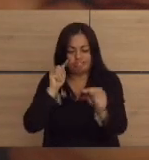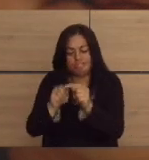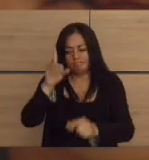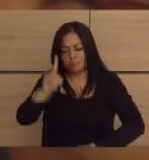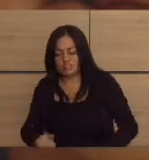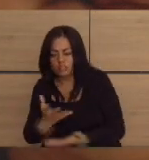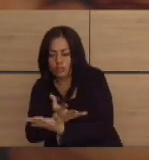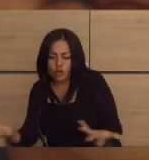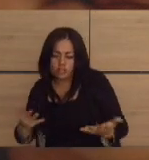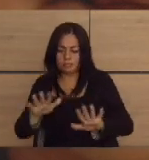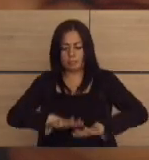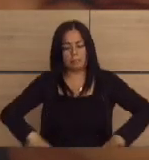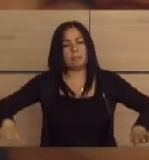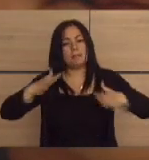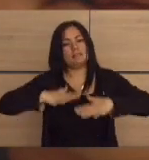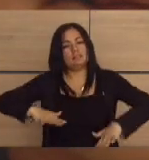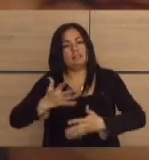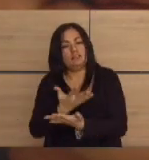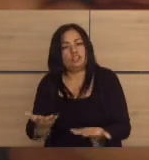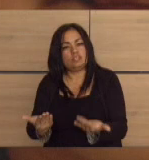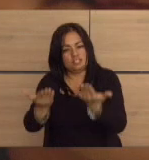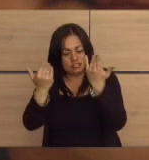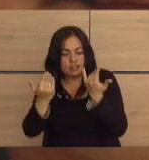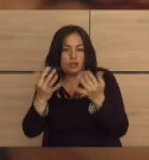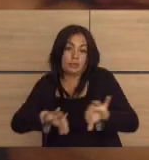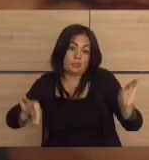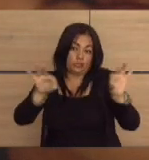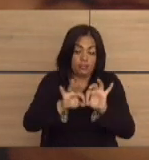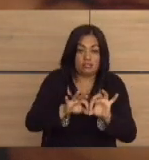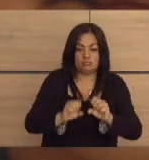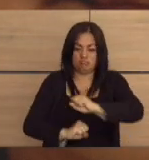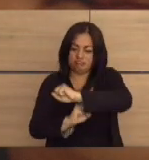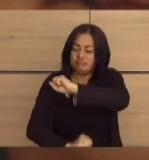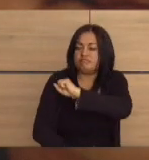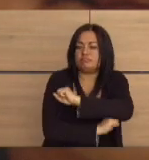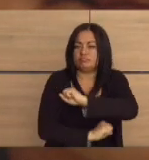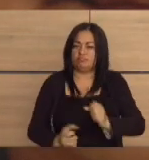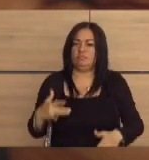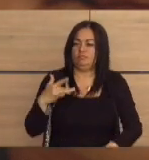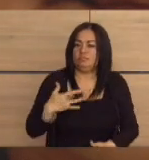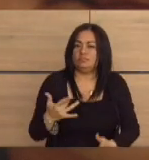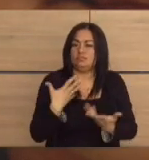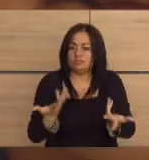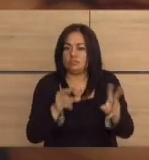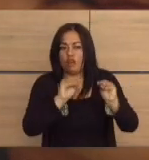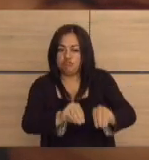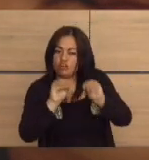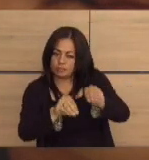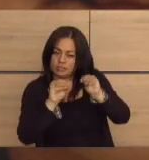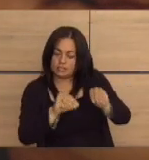en un ámbito pacífico y hagamos un constructo que le dé unas bases sólidas a este deseo de generar en el sistema una